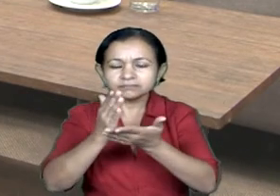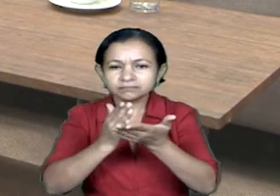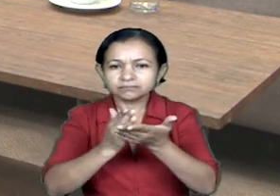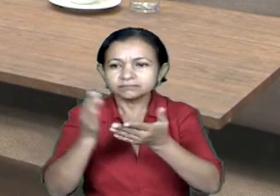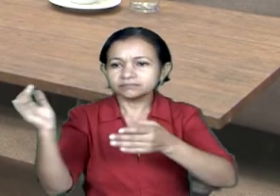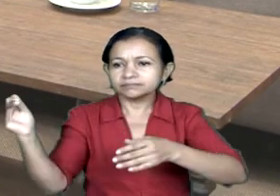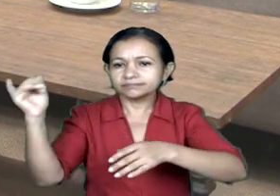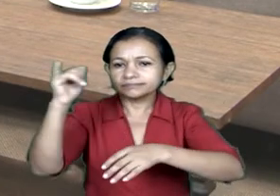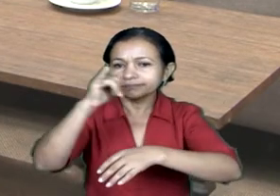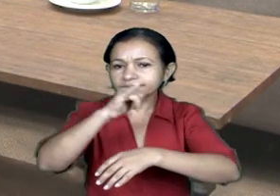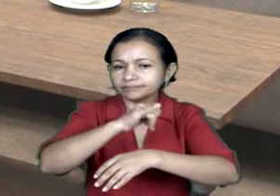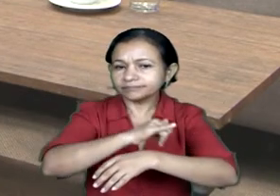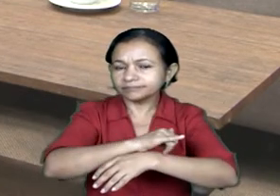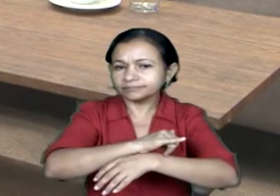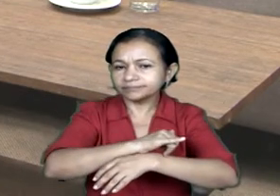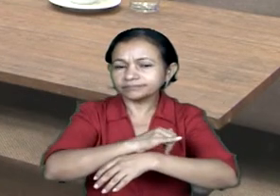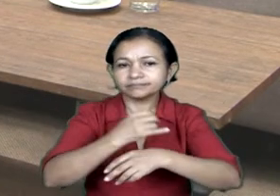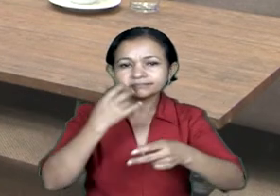llegaron